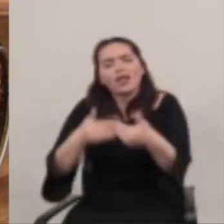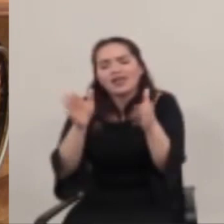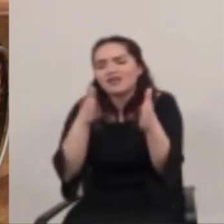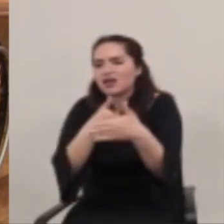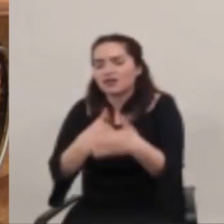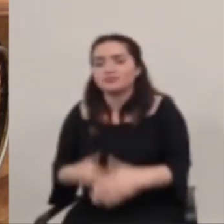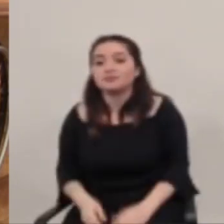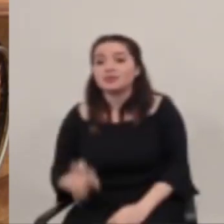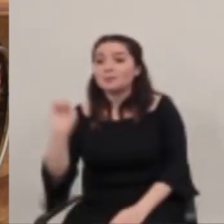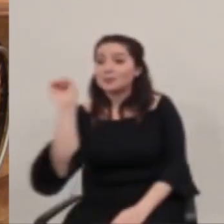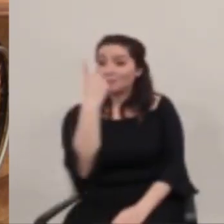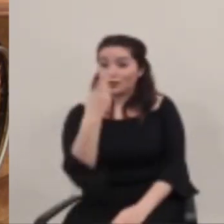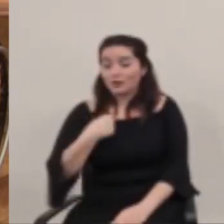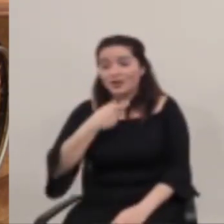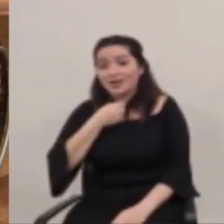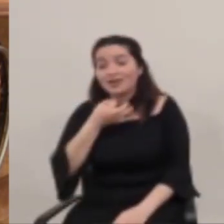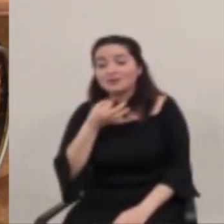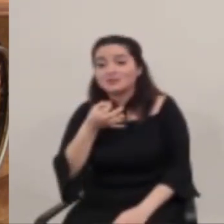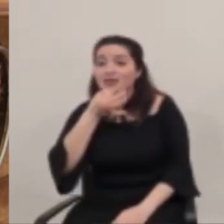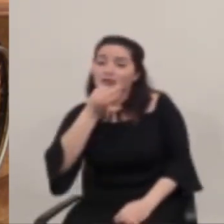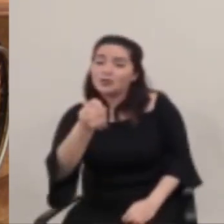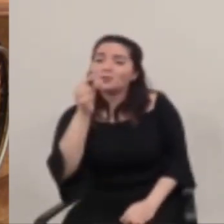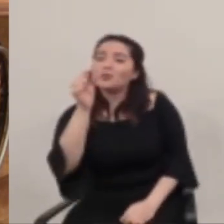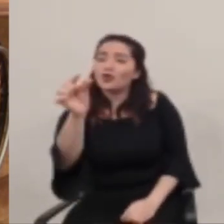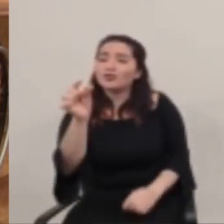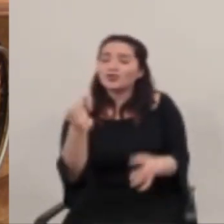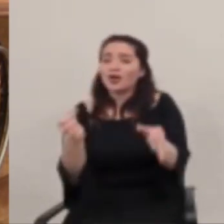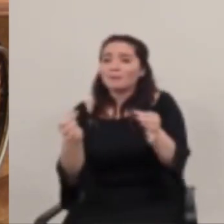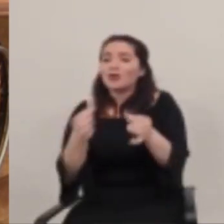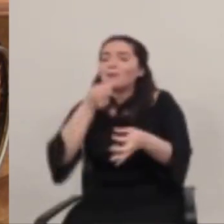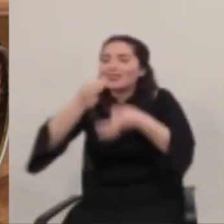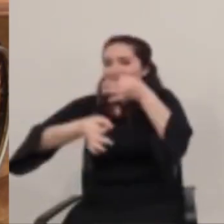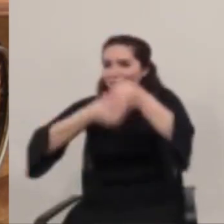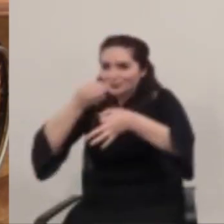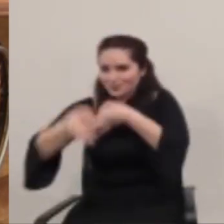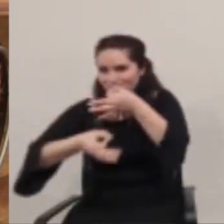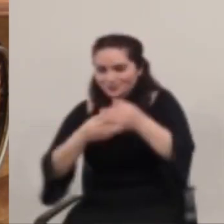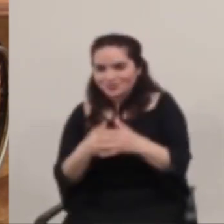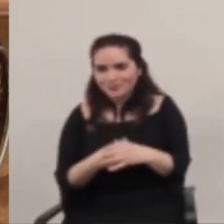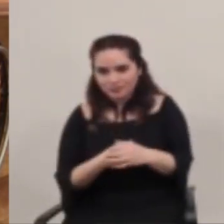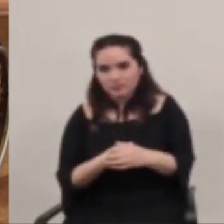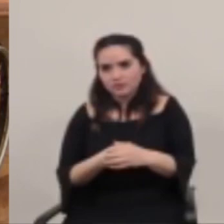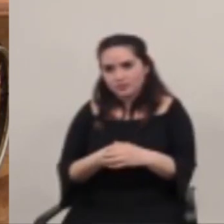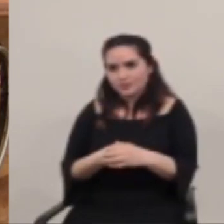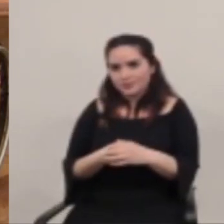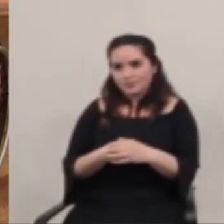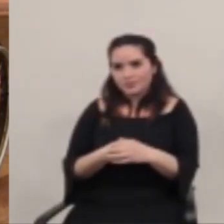Primero quería hacer un pequeño comentario a la primera pregunta que habían hecho.